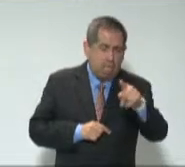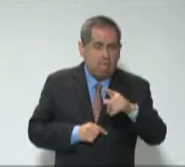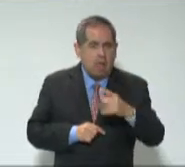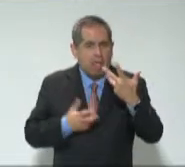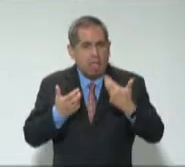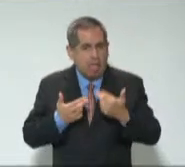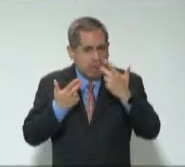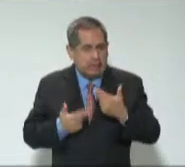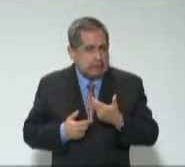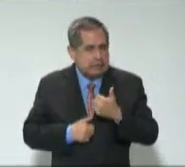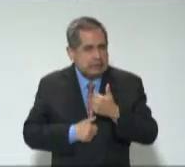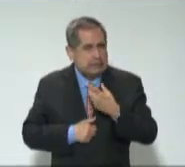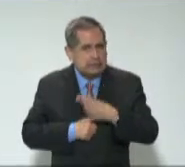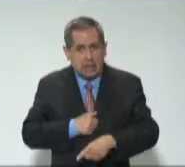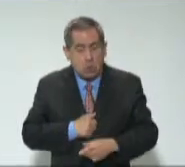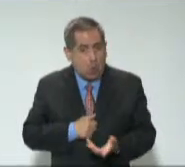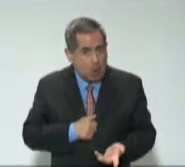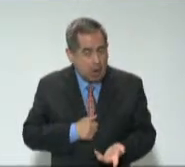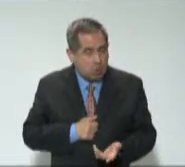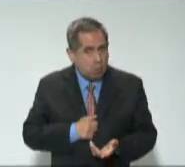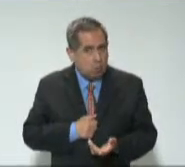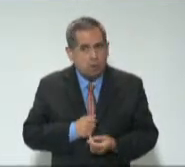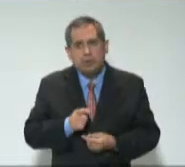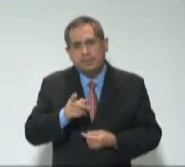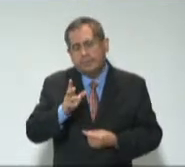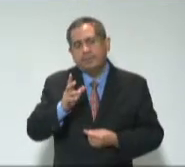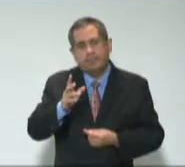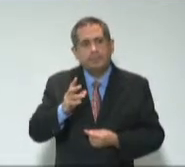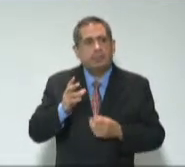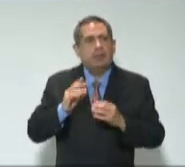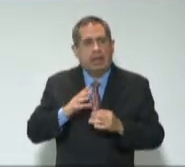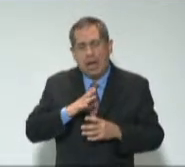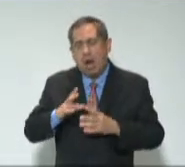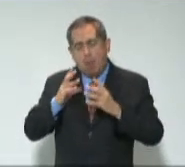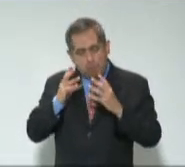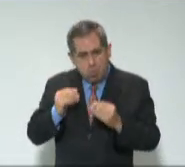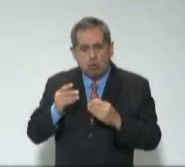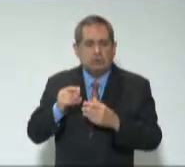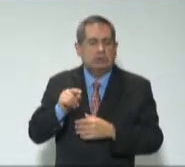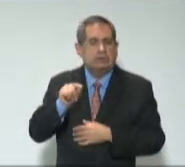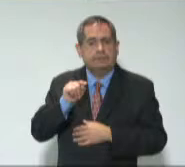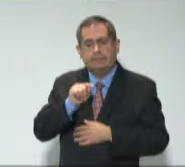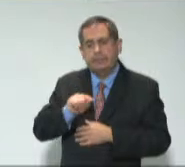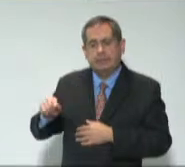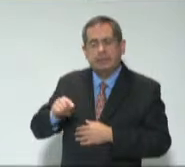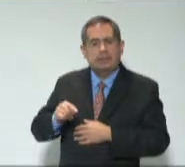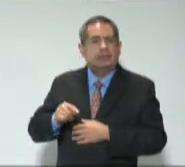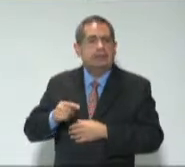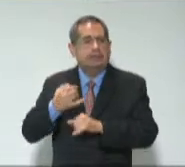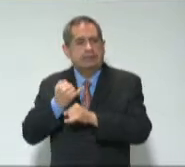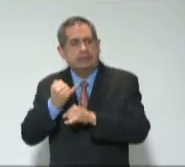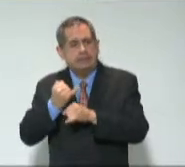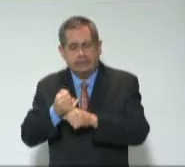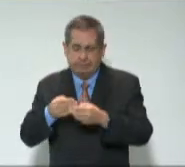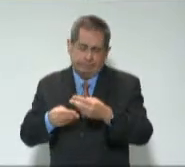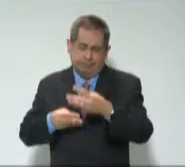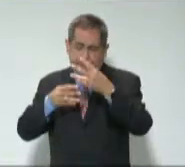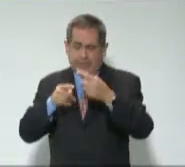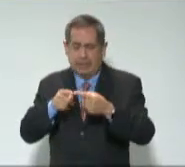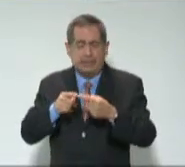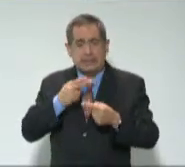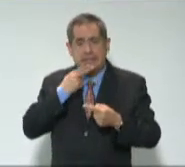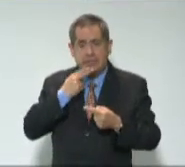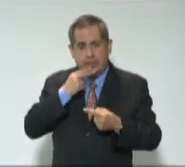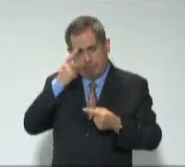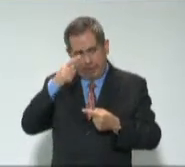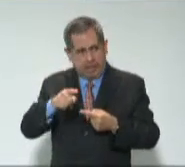ahí que existe un número ya nutrido catálogo de herramientas y este destacable